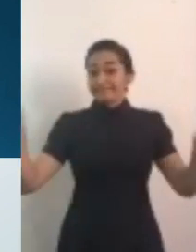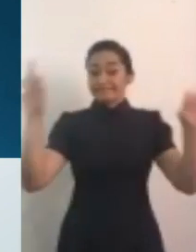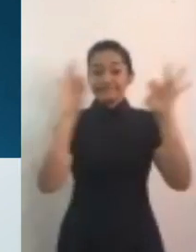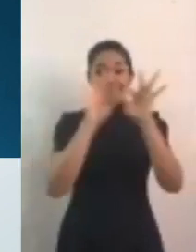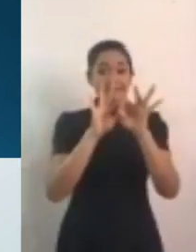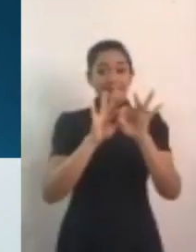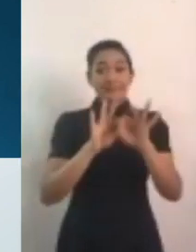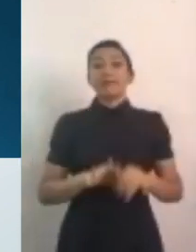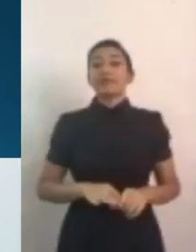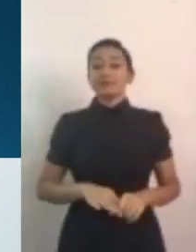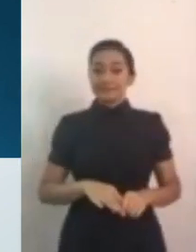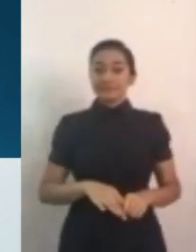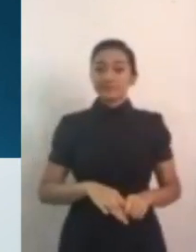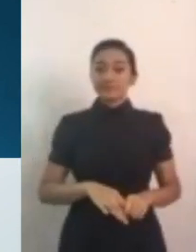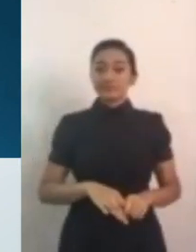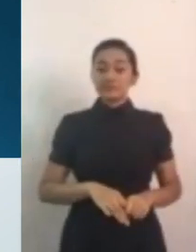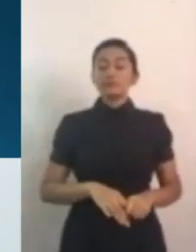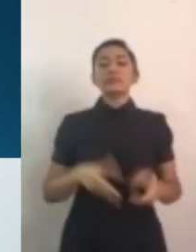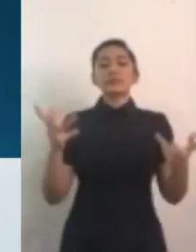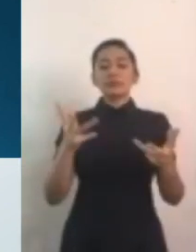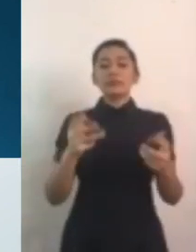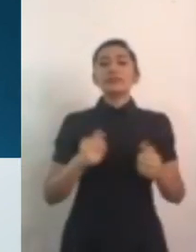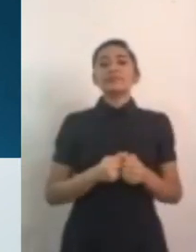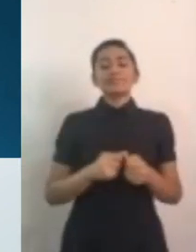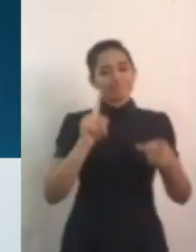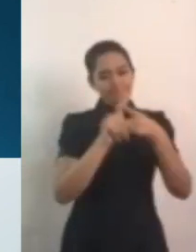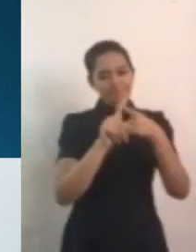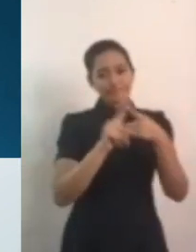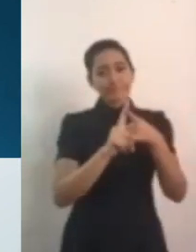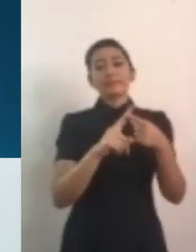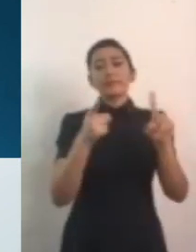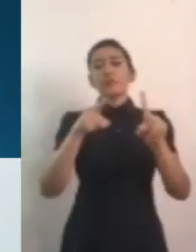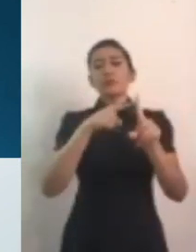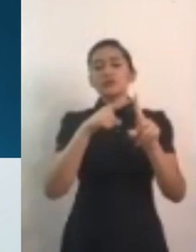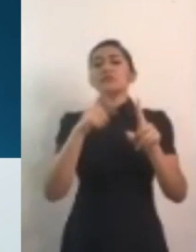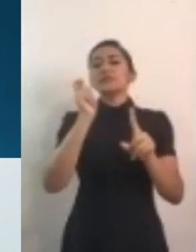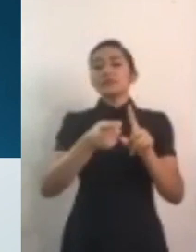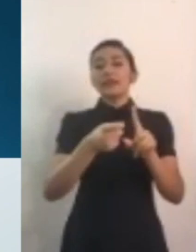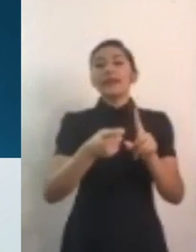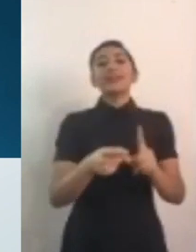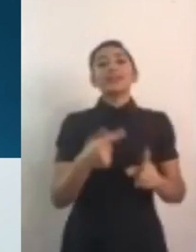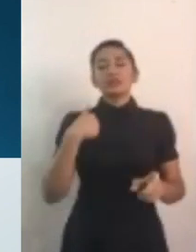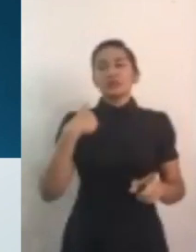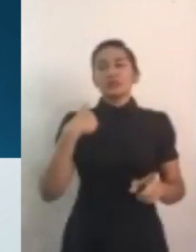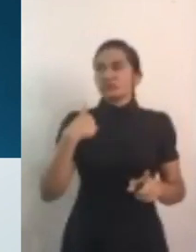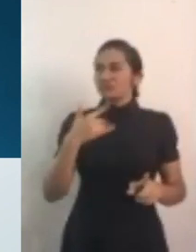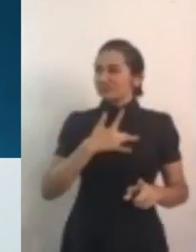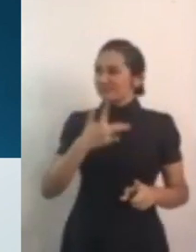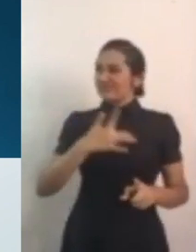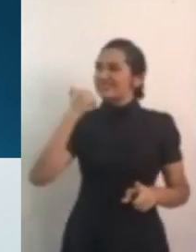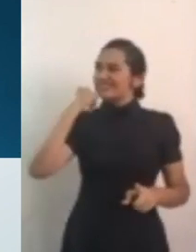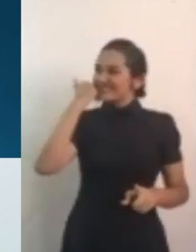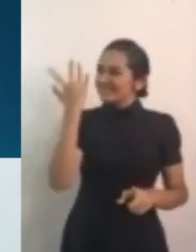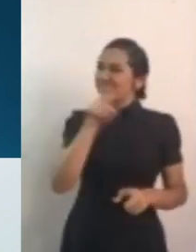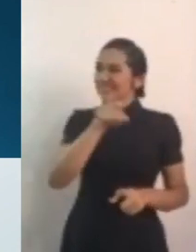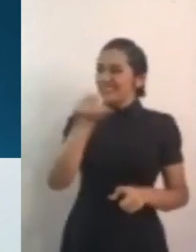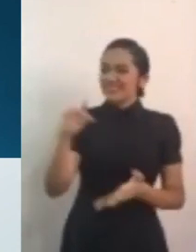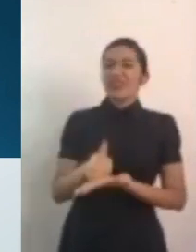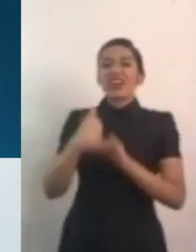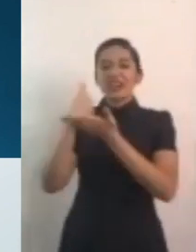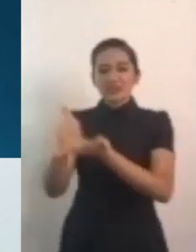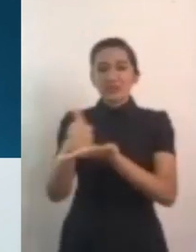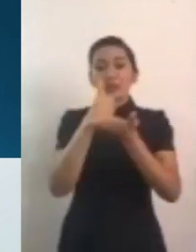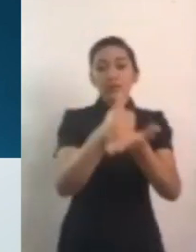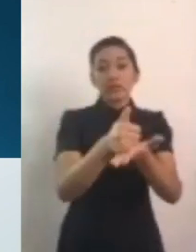características o de los efectos positivos, que sería buscar ayudar a alguien. Puedo ayudar a hacer llegar comida a